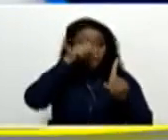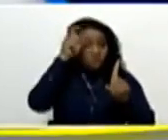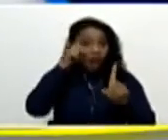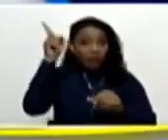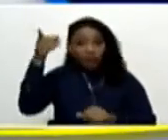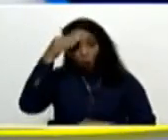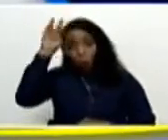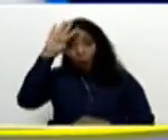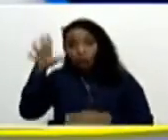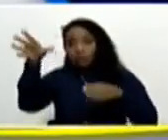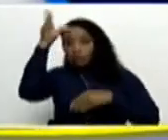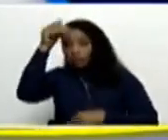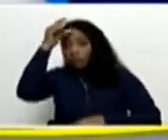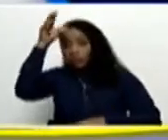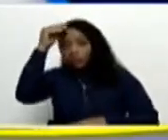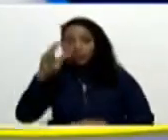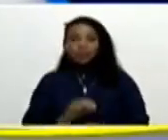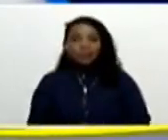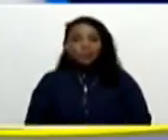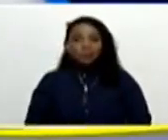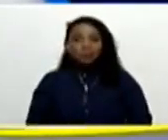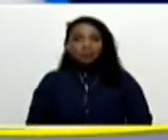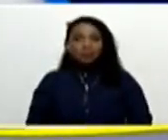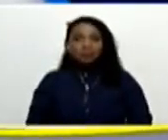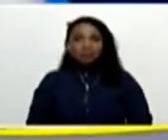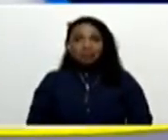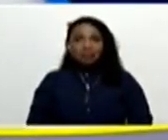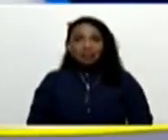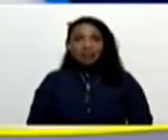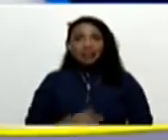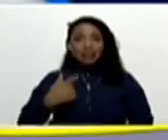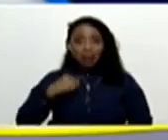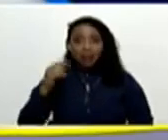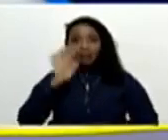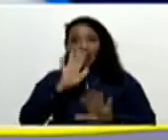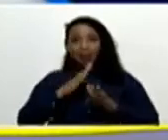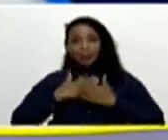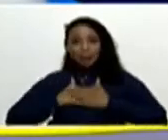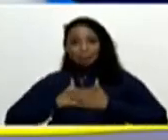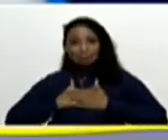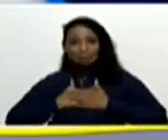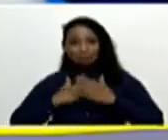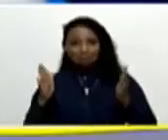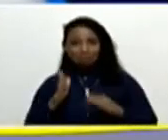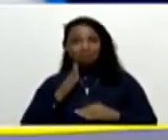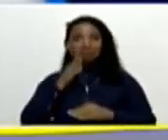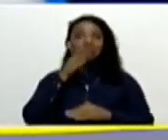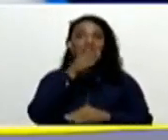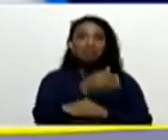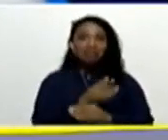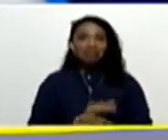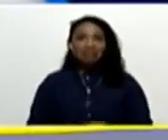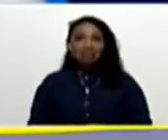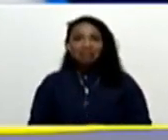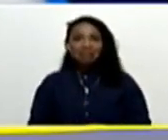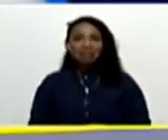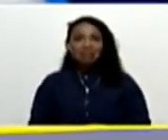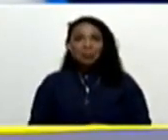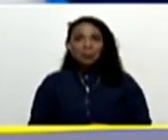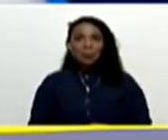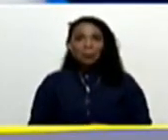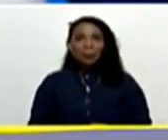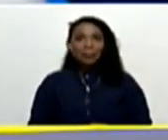entrenarla. Y Fidel les dice: ¿quiénes están dispuestos a ir a dar la batalla a